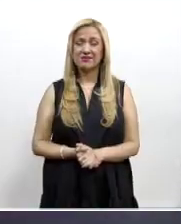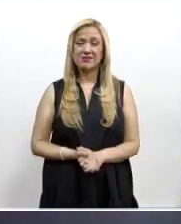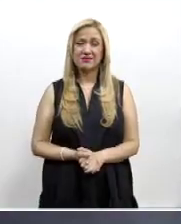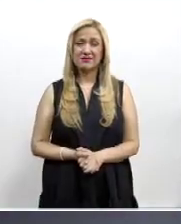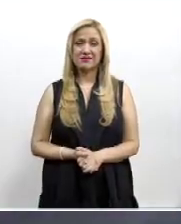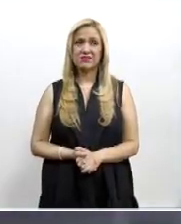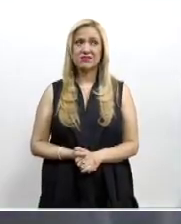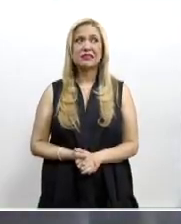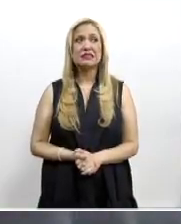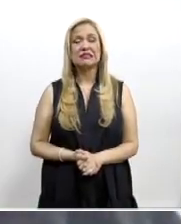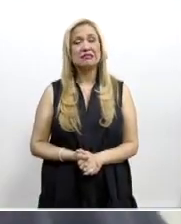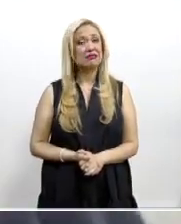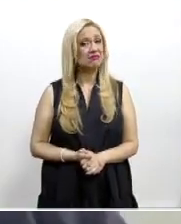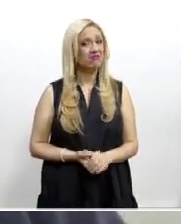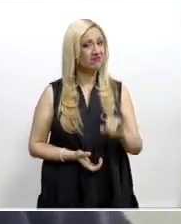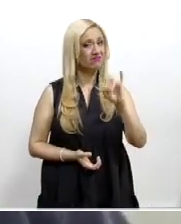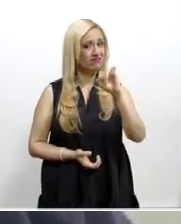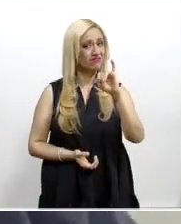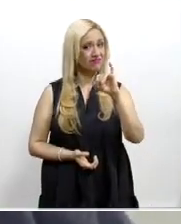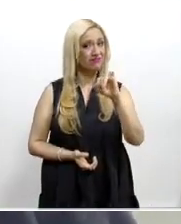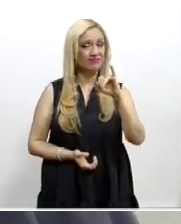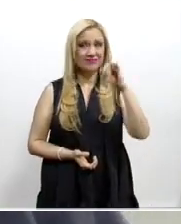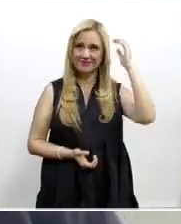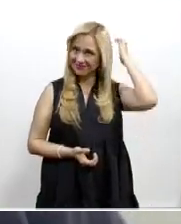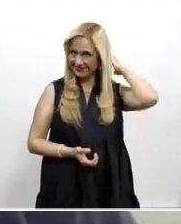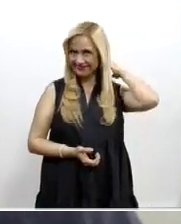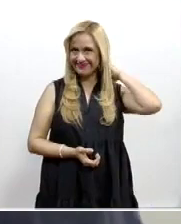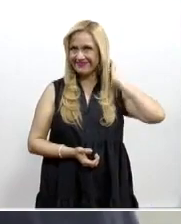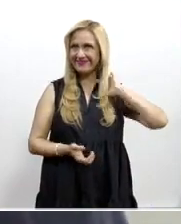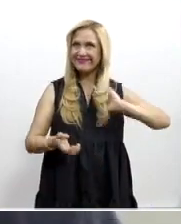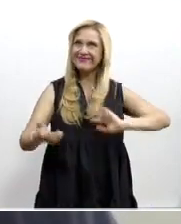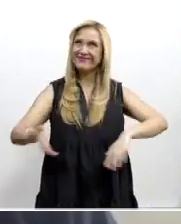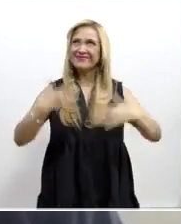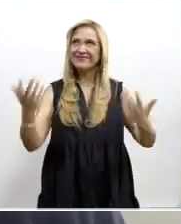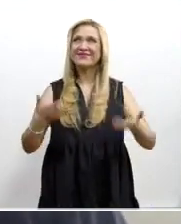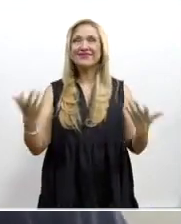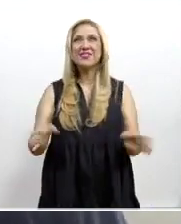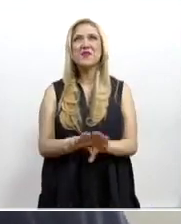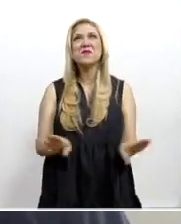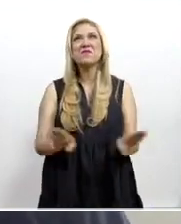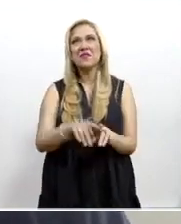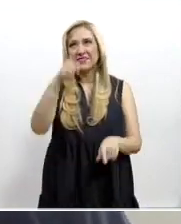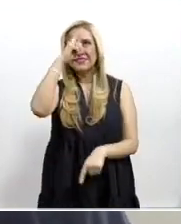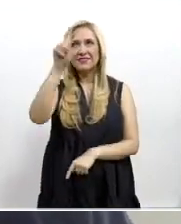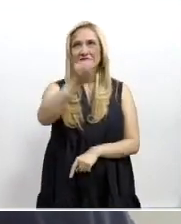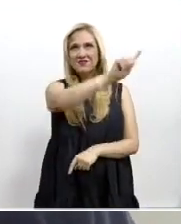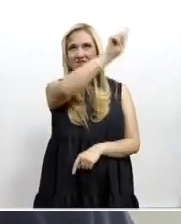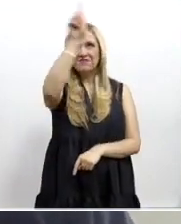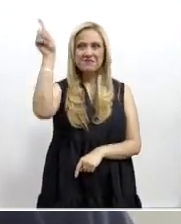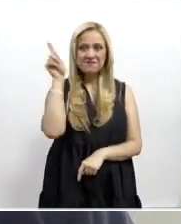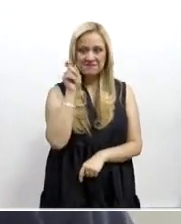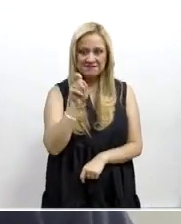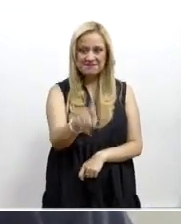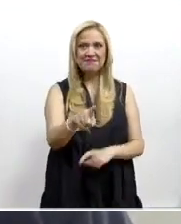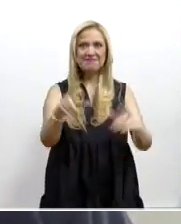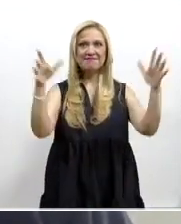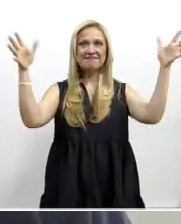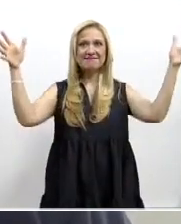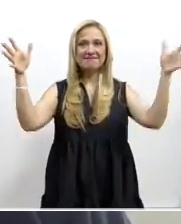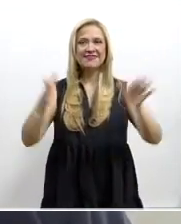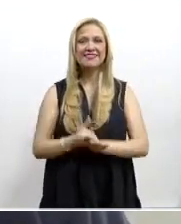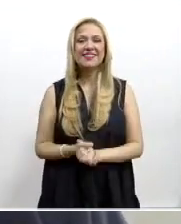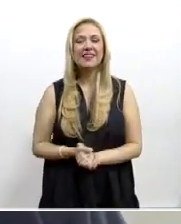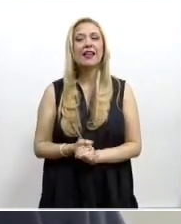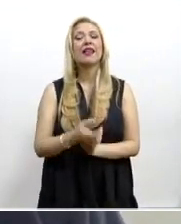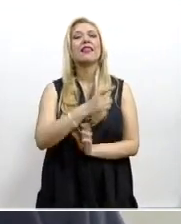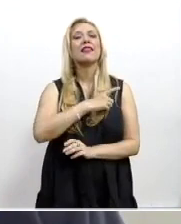Sí, claro, es la pregunta de los 64 millones, porque justamente tenemos que